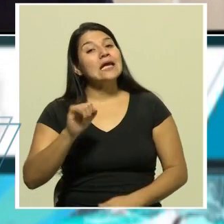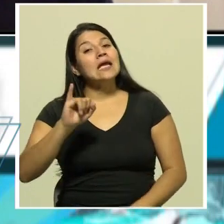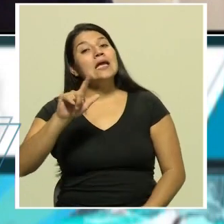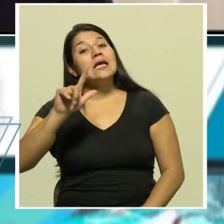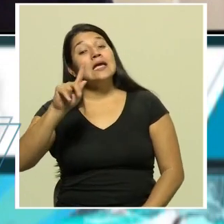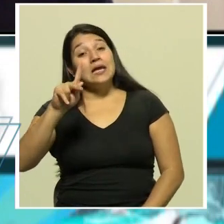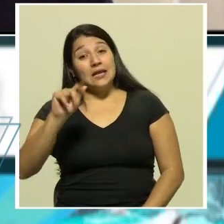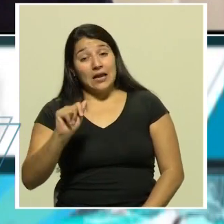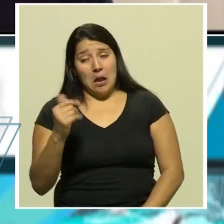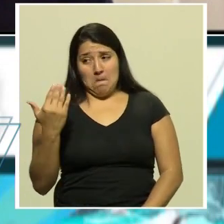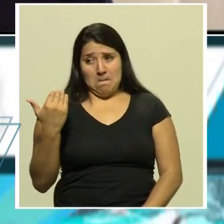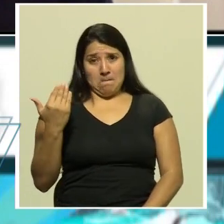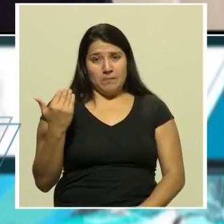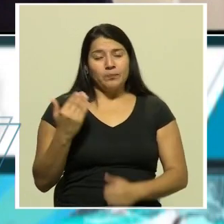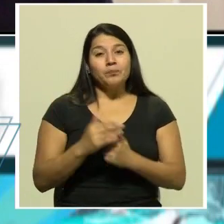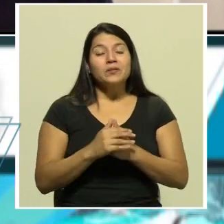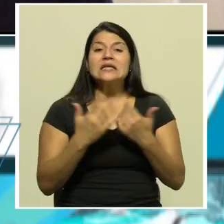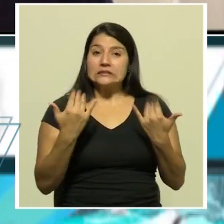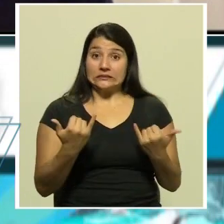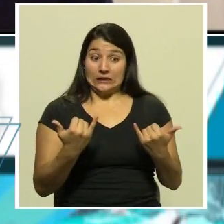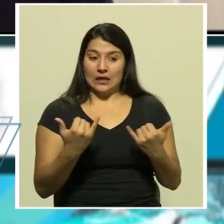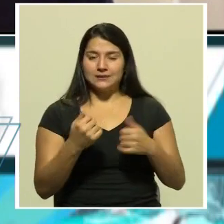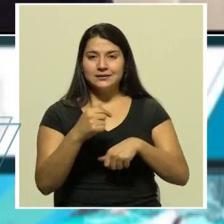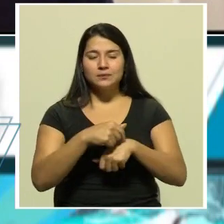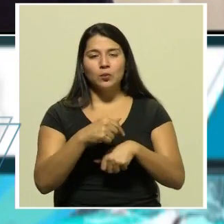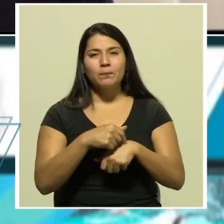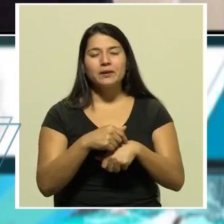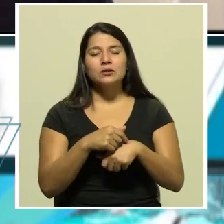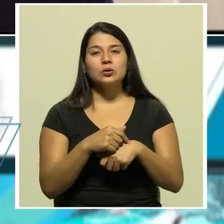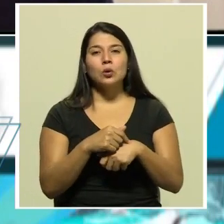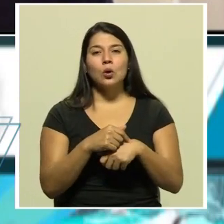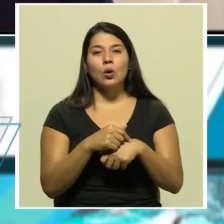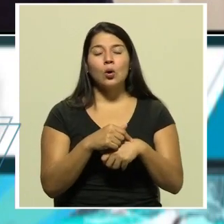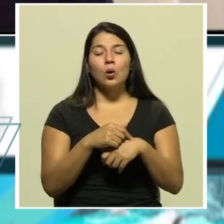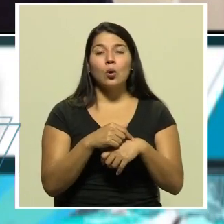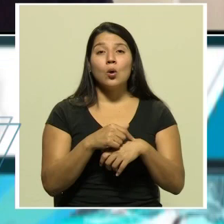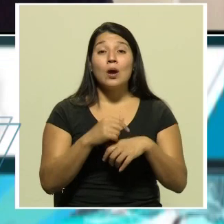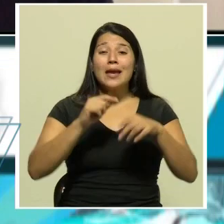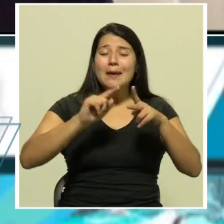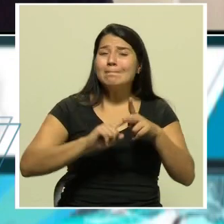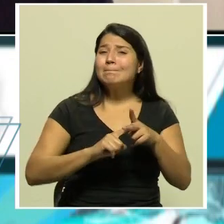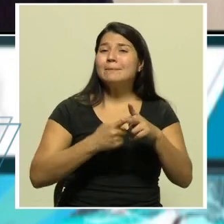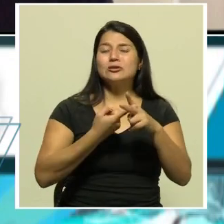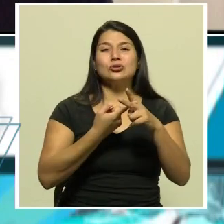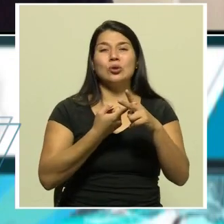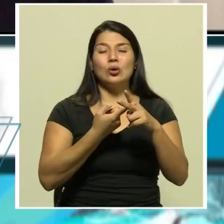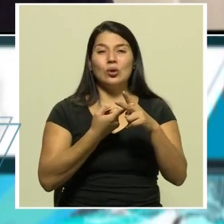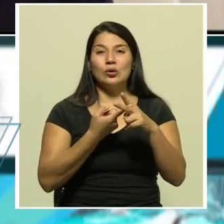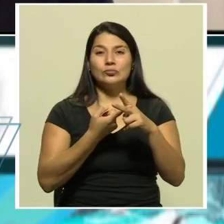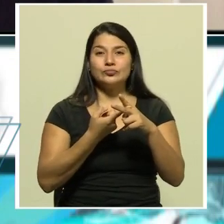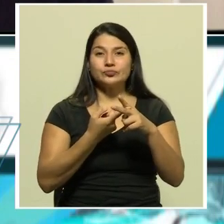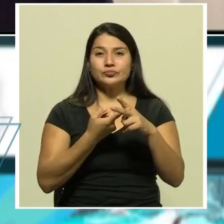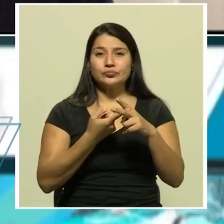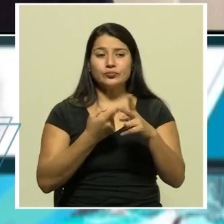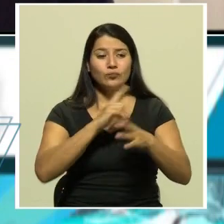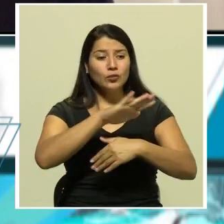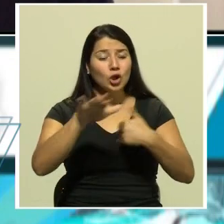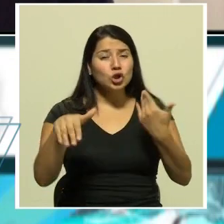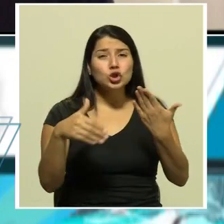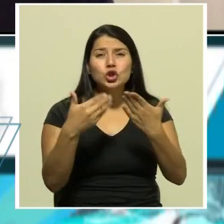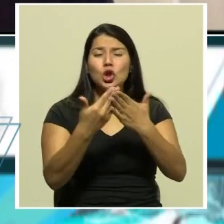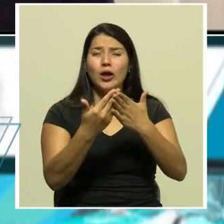hace nada, está ocurriendo en realidad en estos momentos, se está dando todo la